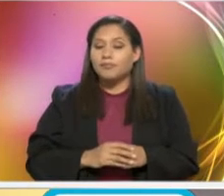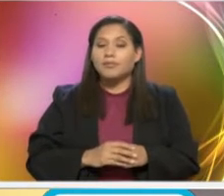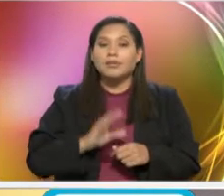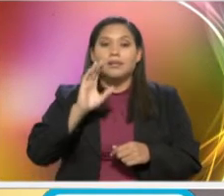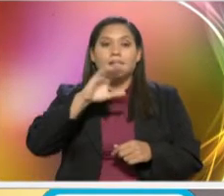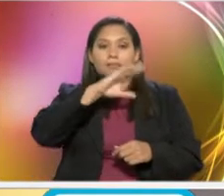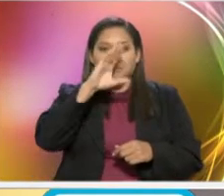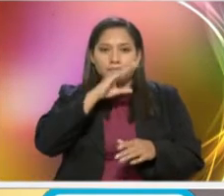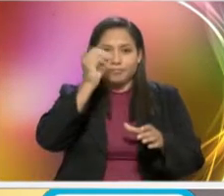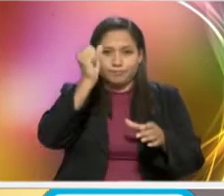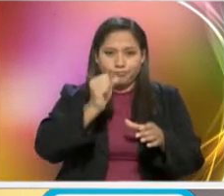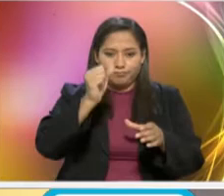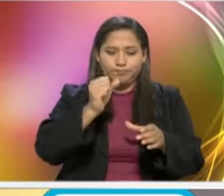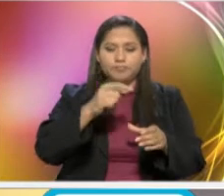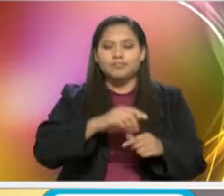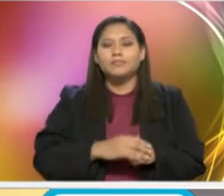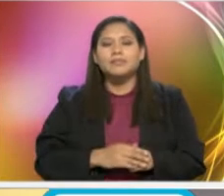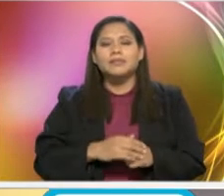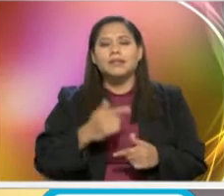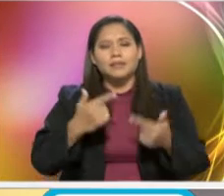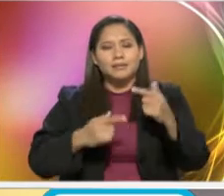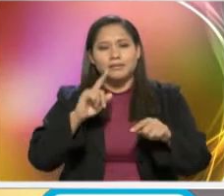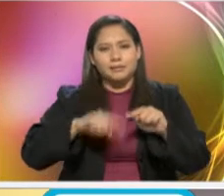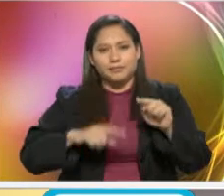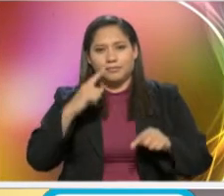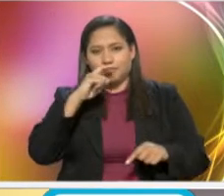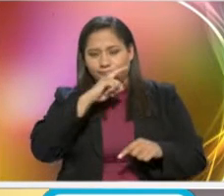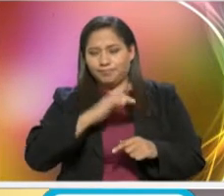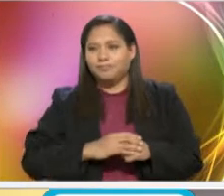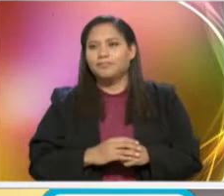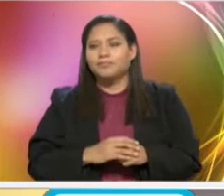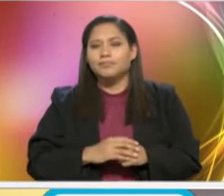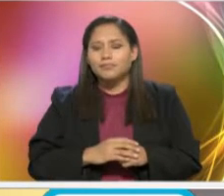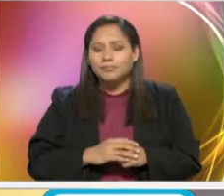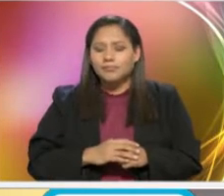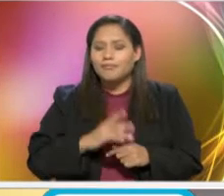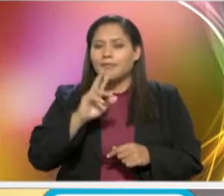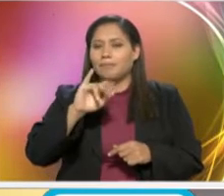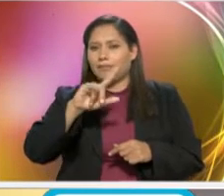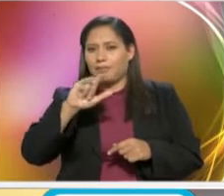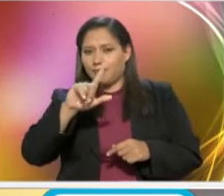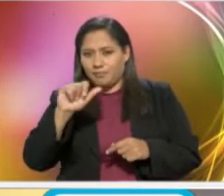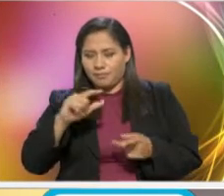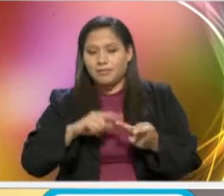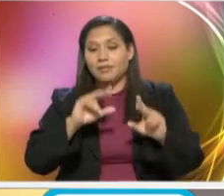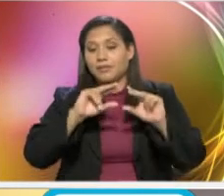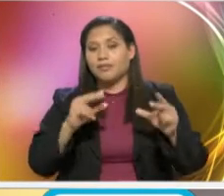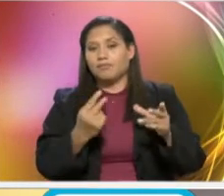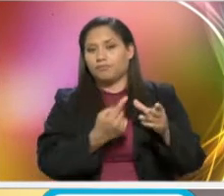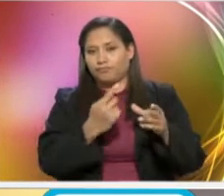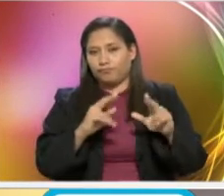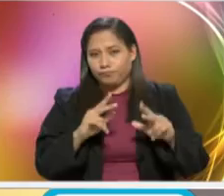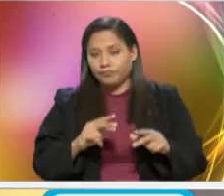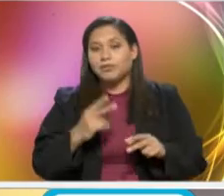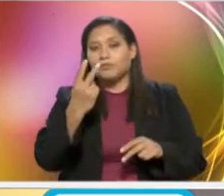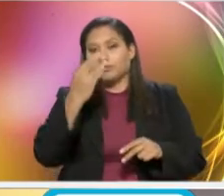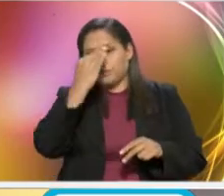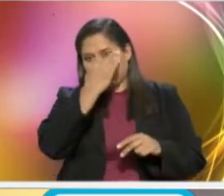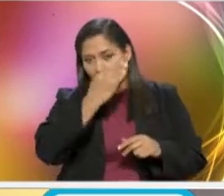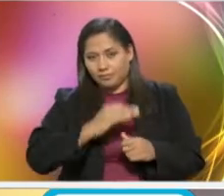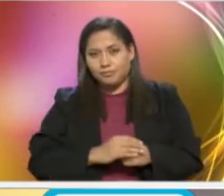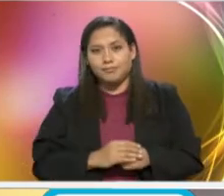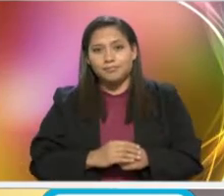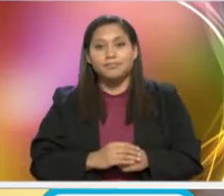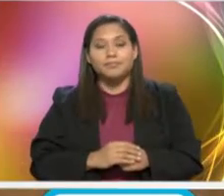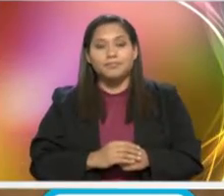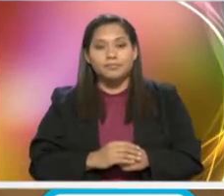jugo de mango, media taza de leche descremada, una cucharadita de vainilla, una taza de hielo molido y 2 fresas. ¿Cómo